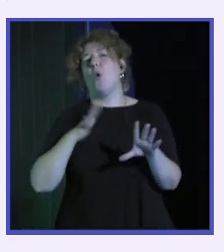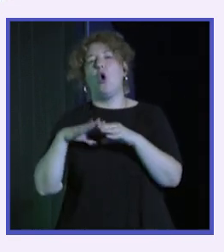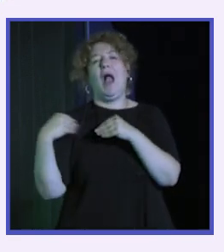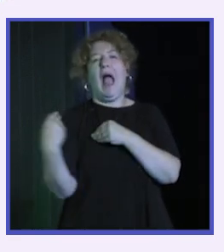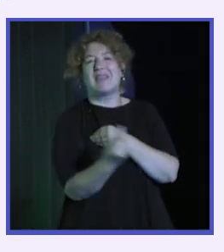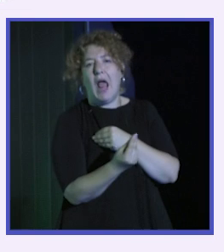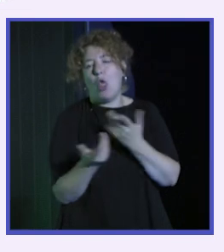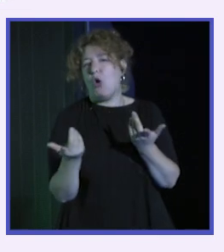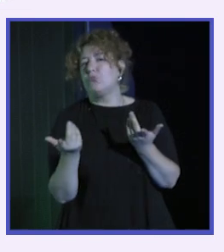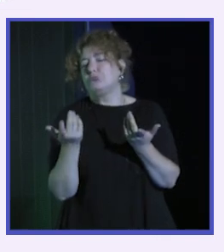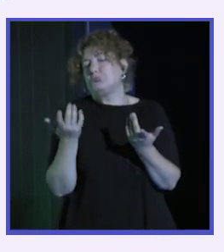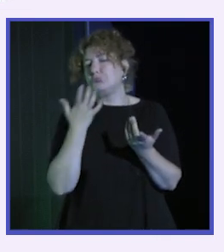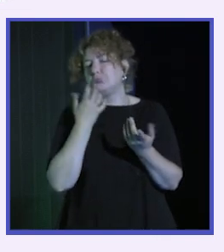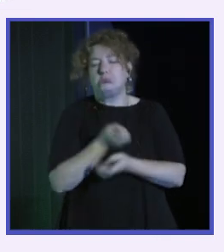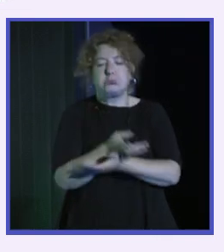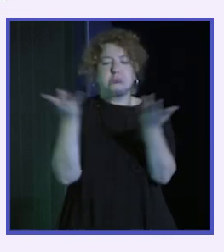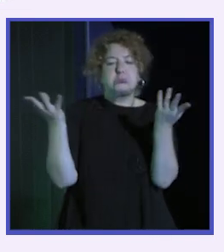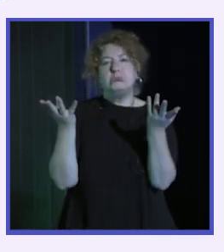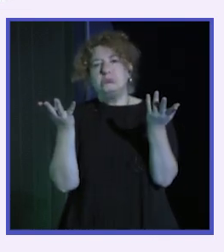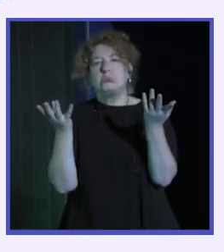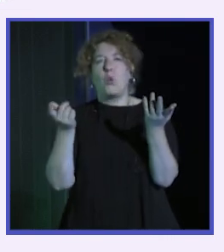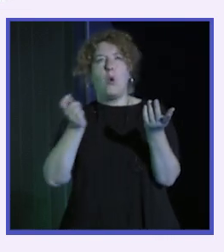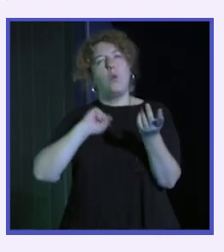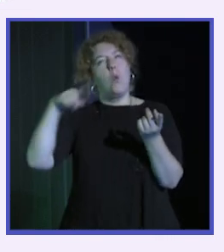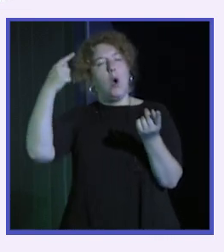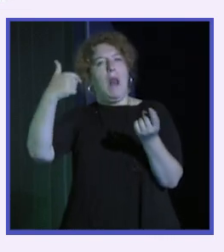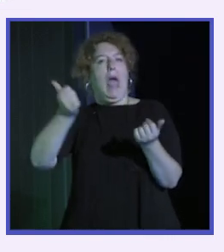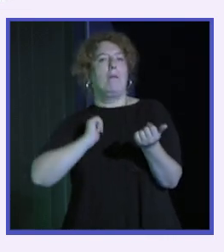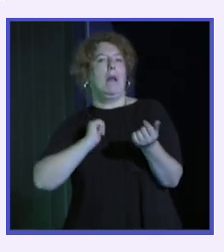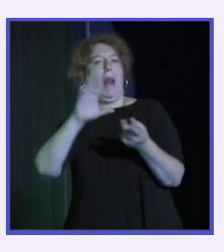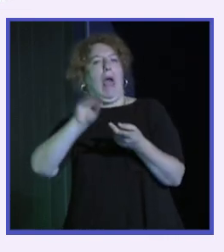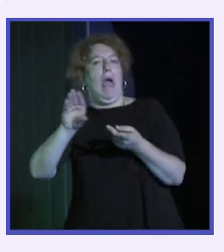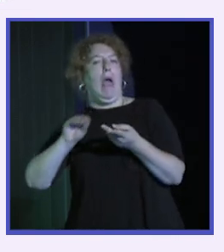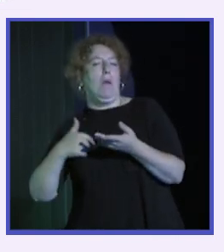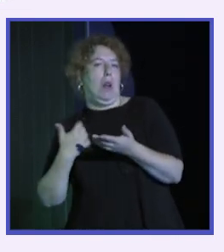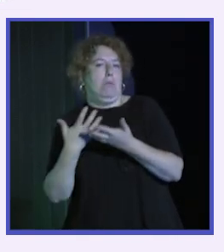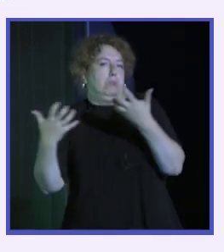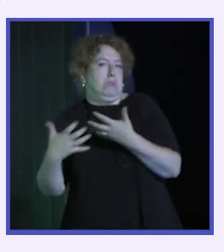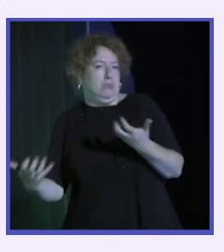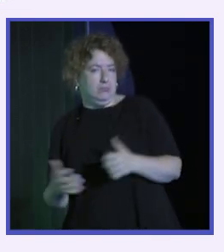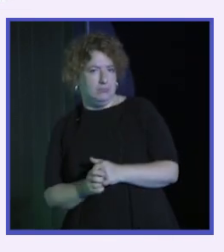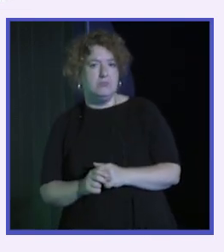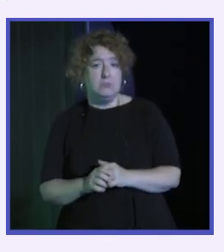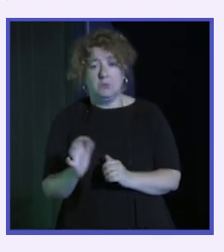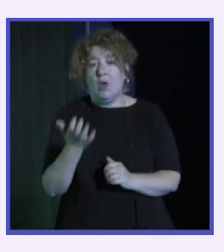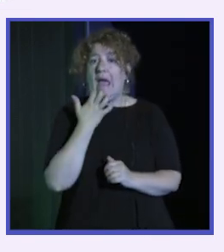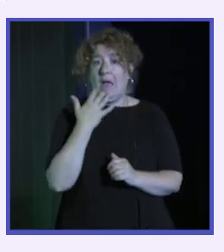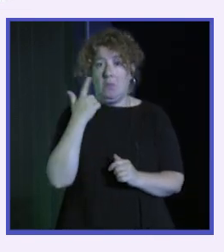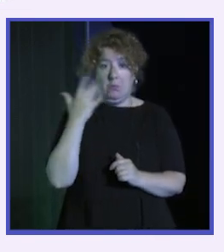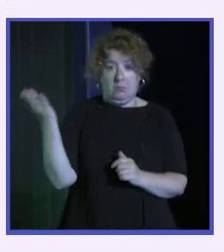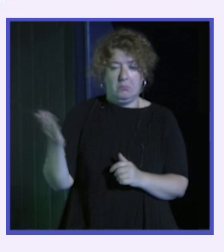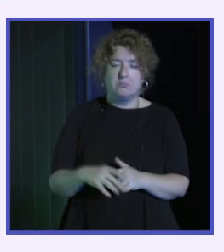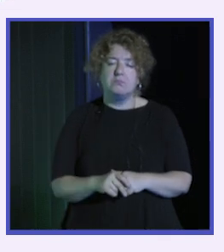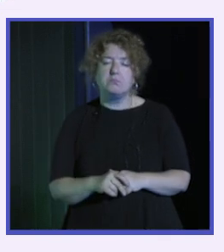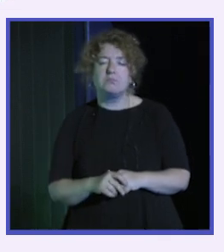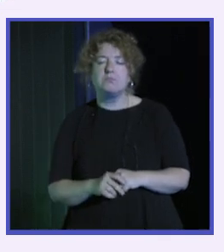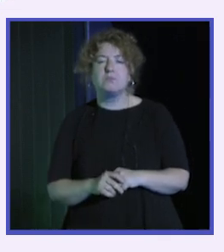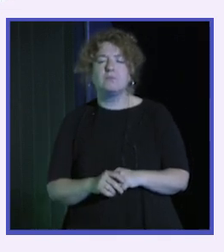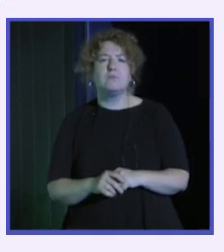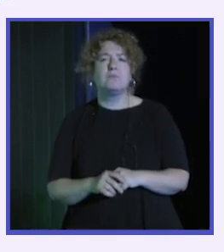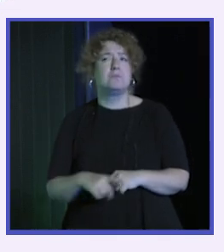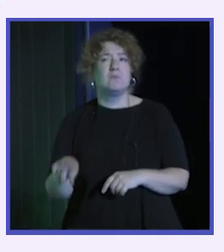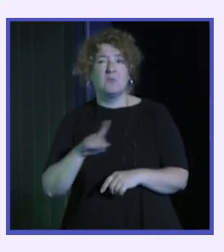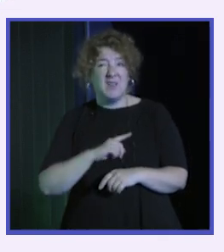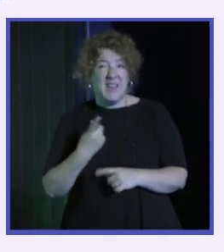que oye, de fuente de inspiración no está nada mal, ¿vale? Como veis, hay diferentes ejemplos. ¿Qué pasa si esto no